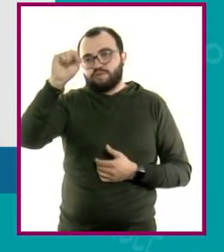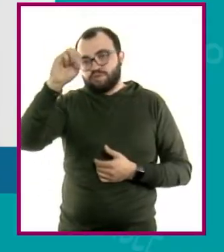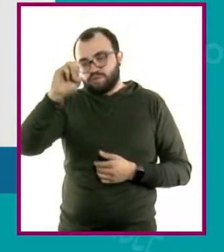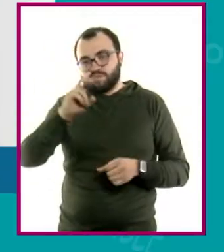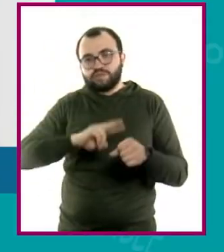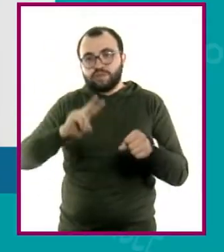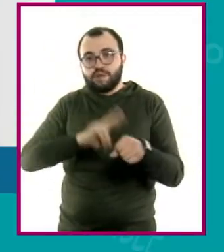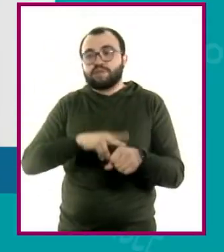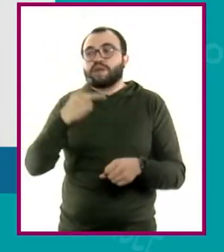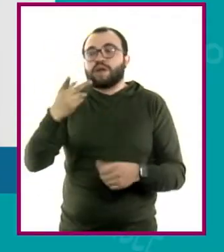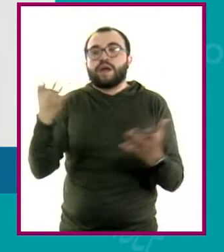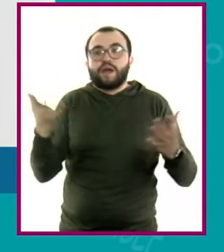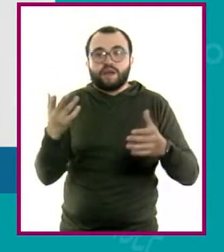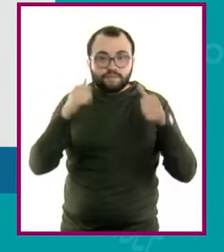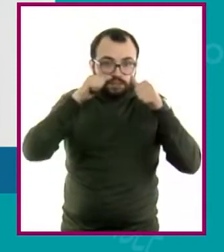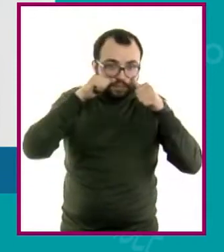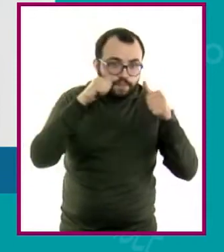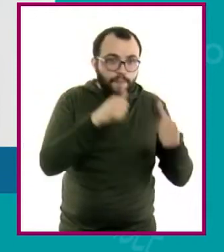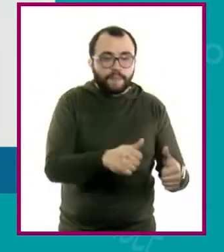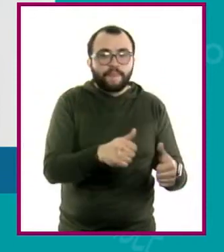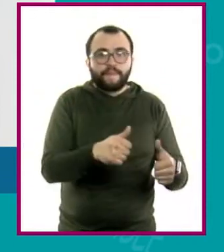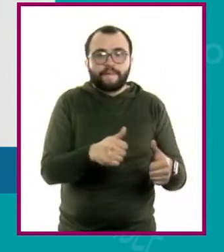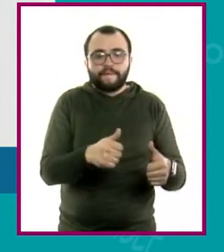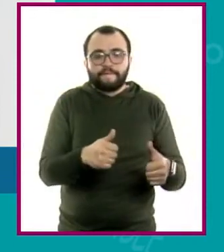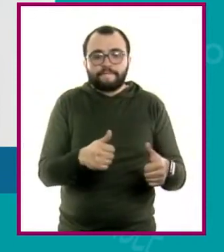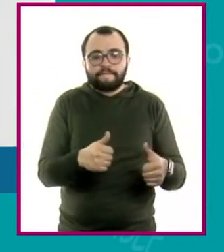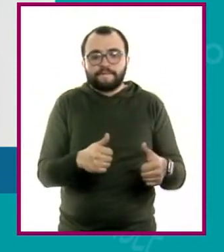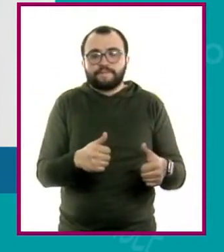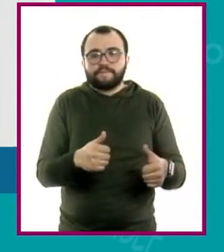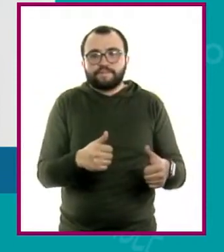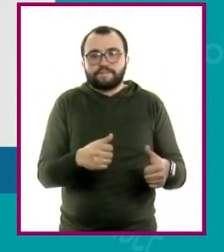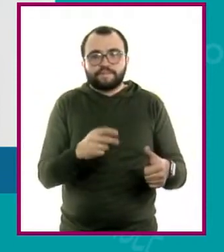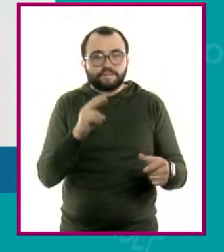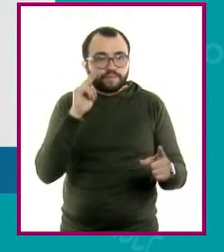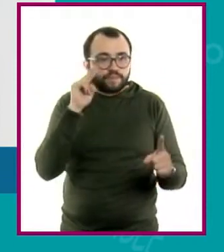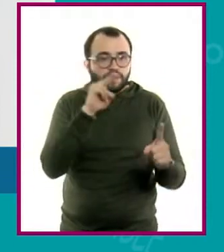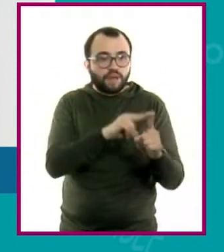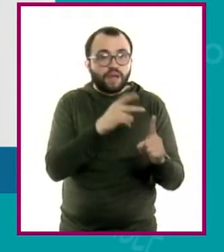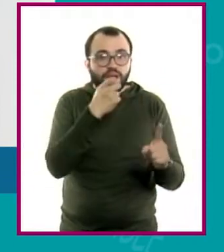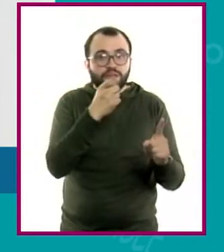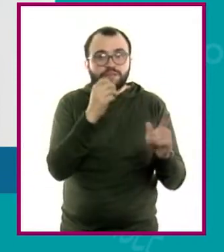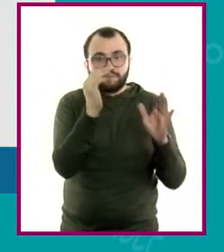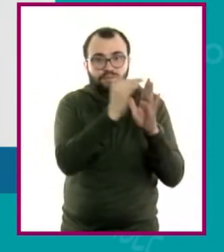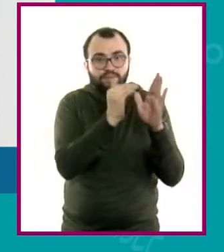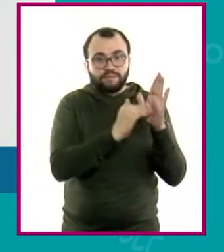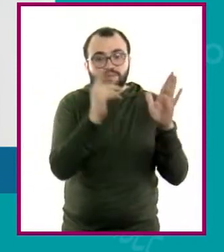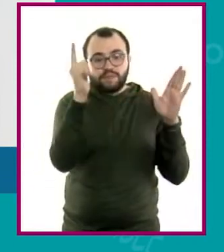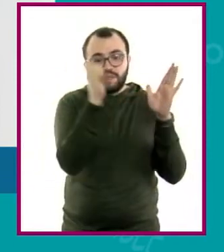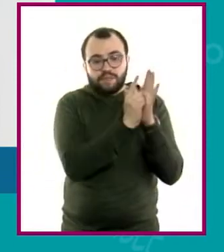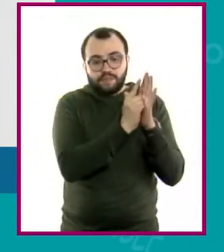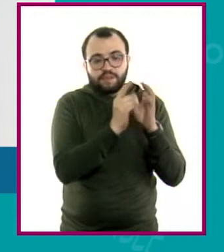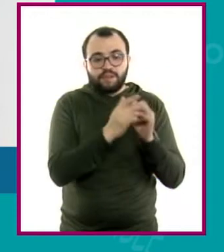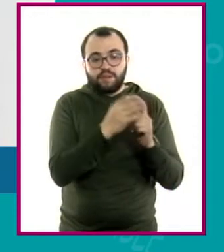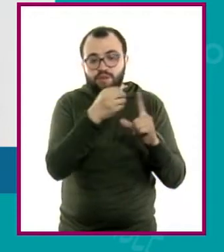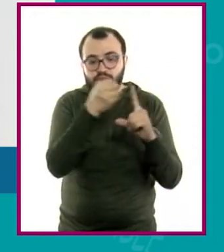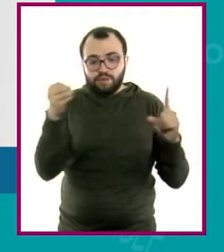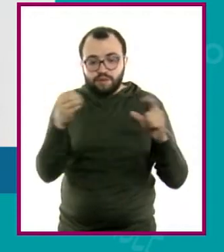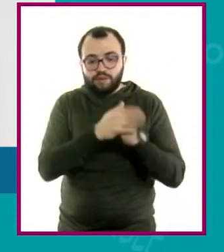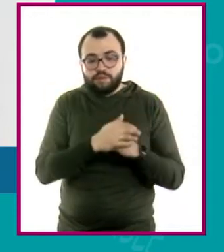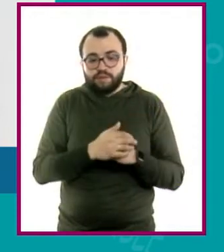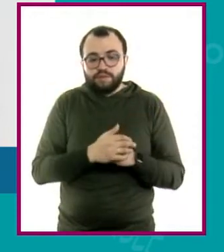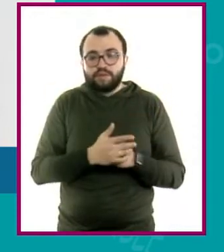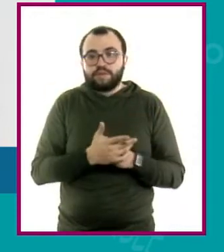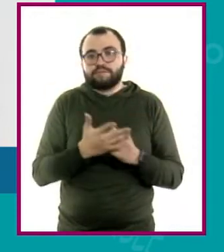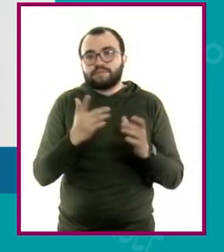se encarga de observar todas estas medidas que se realizan para el cuidado del medio ambiente a través